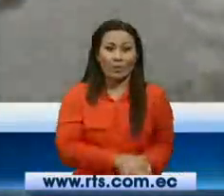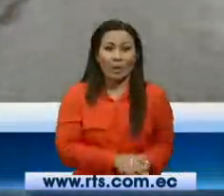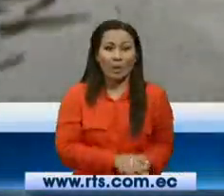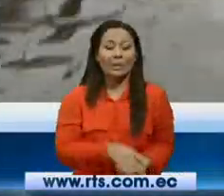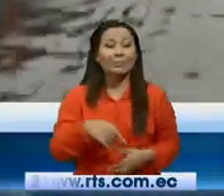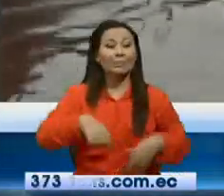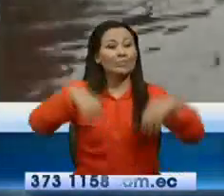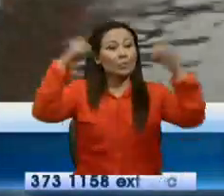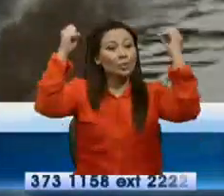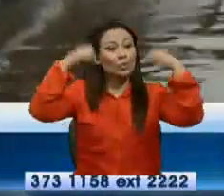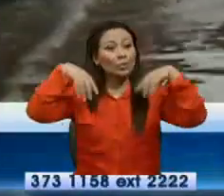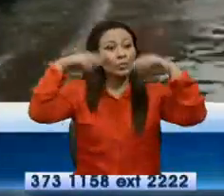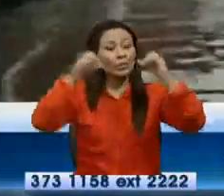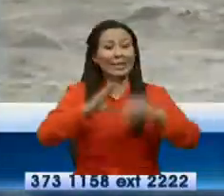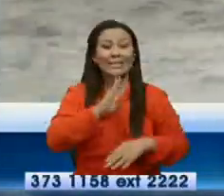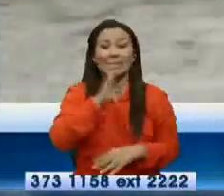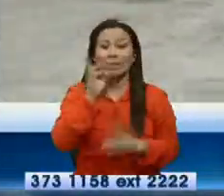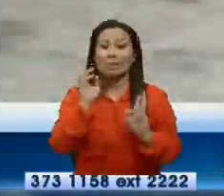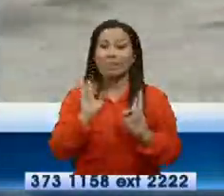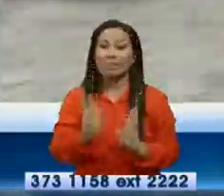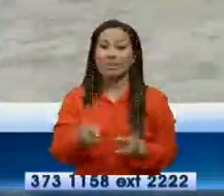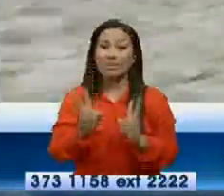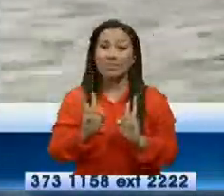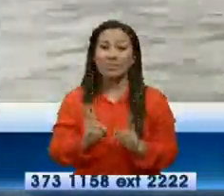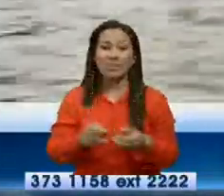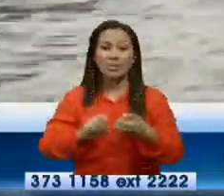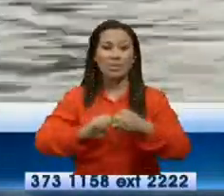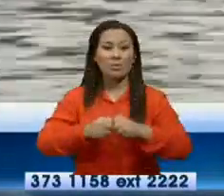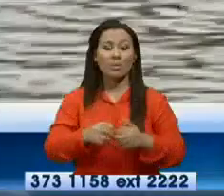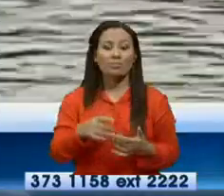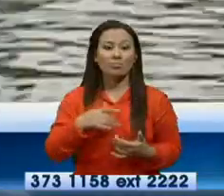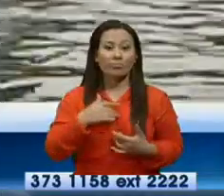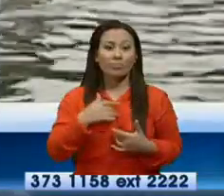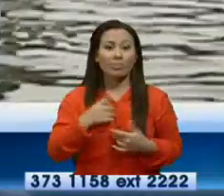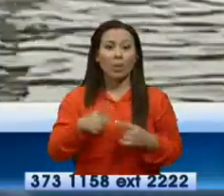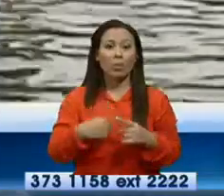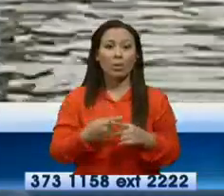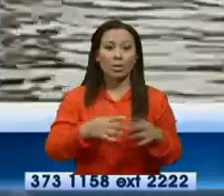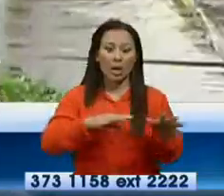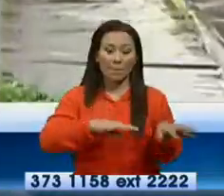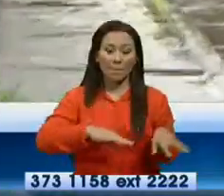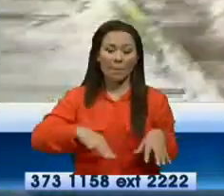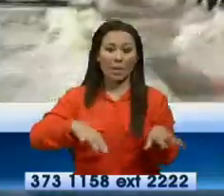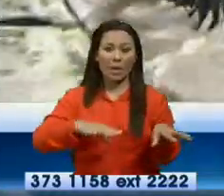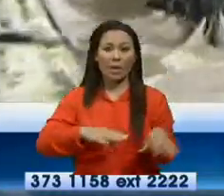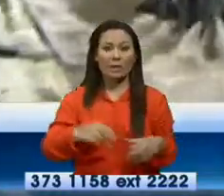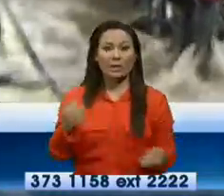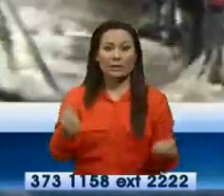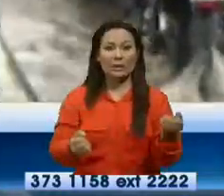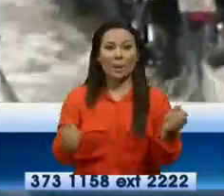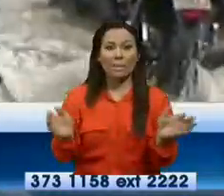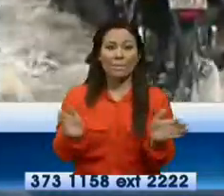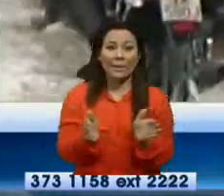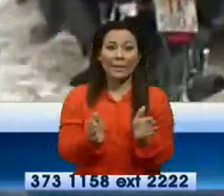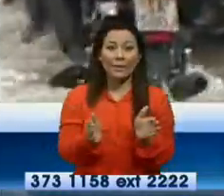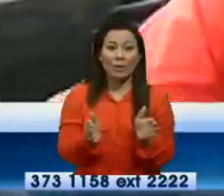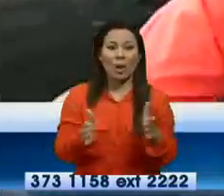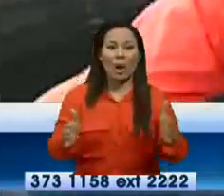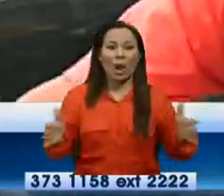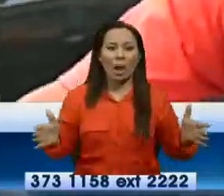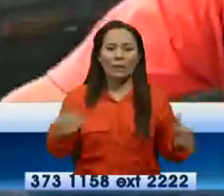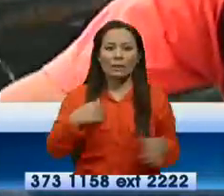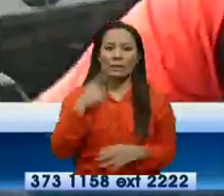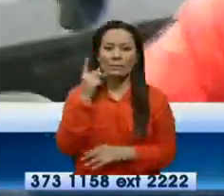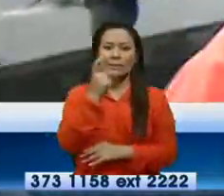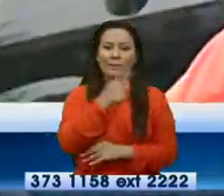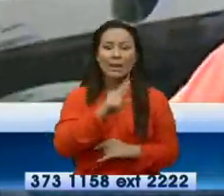de lluvia les toca vivir la misma historia. Y la mayor afectación la sienten las máquinas de sus vehículos, sean estos pequeños o grandes.